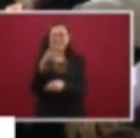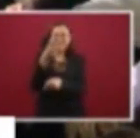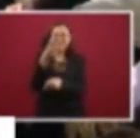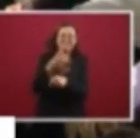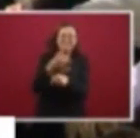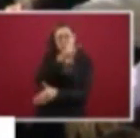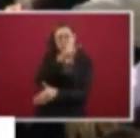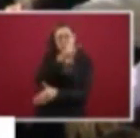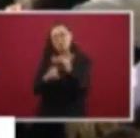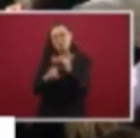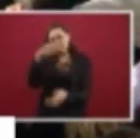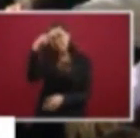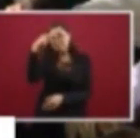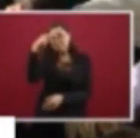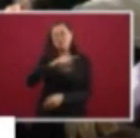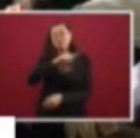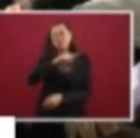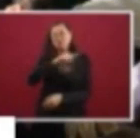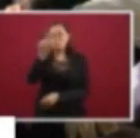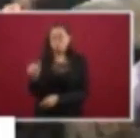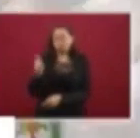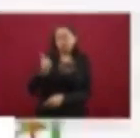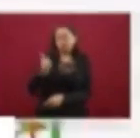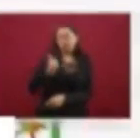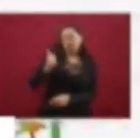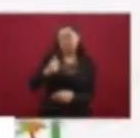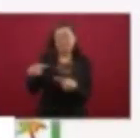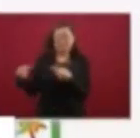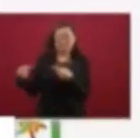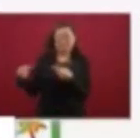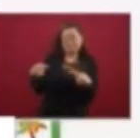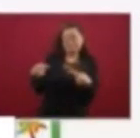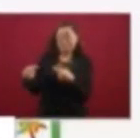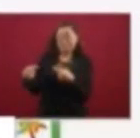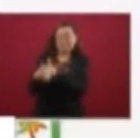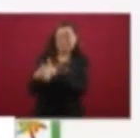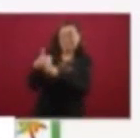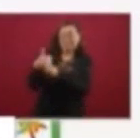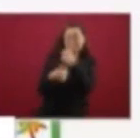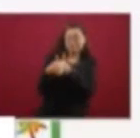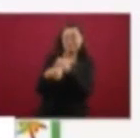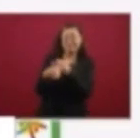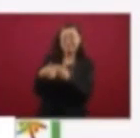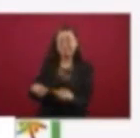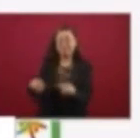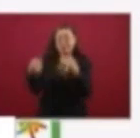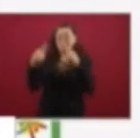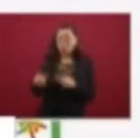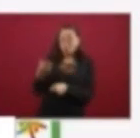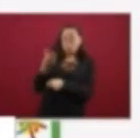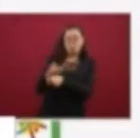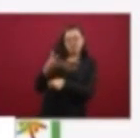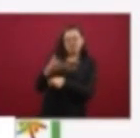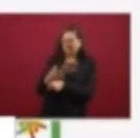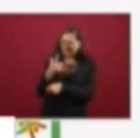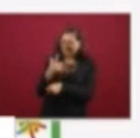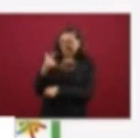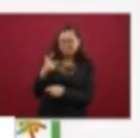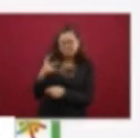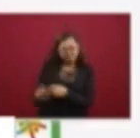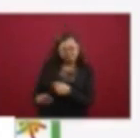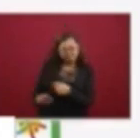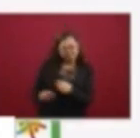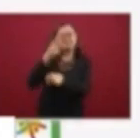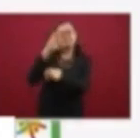a Carlos Bremer, lo entiendo, pero Pepe, si a los deportistas se les va a entregar esa cantidad de